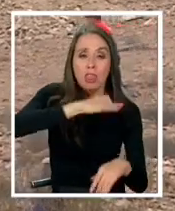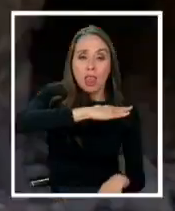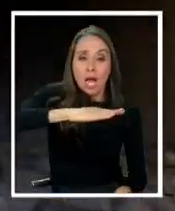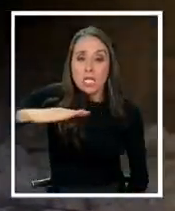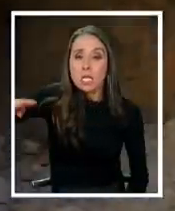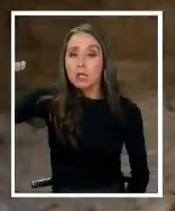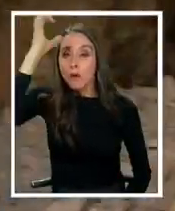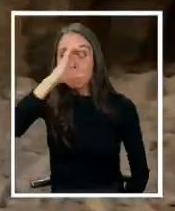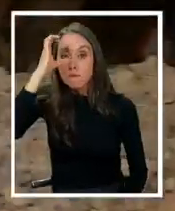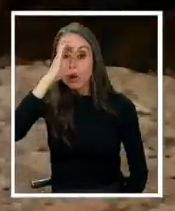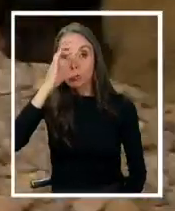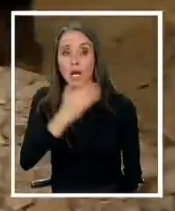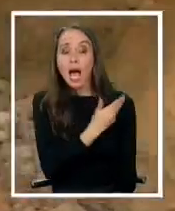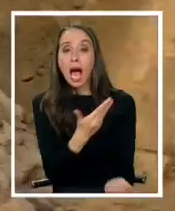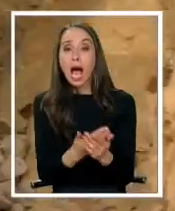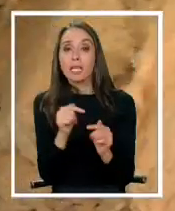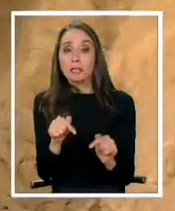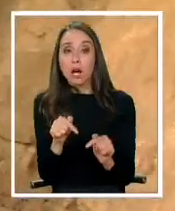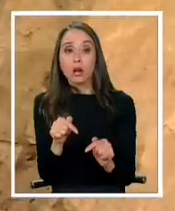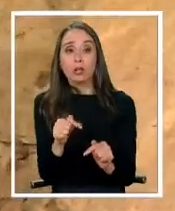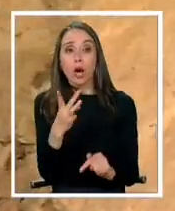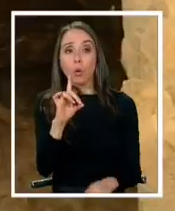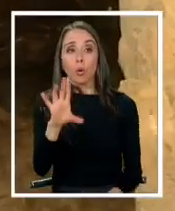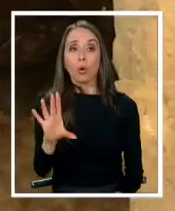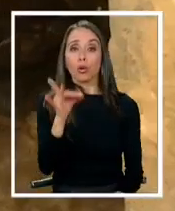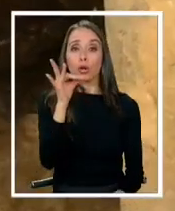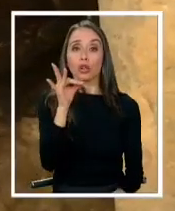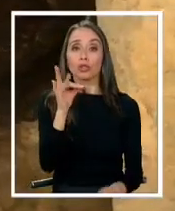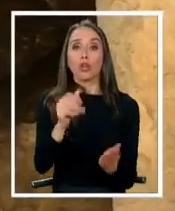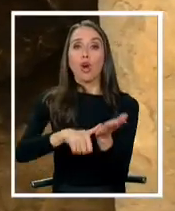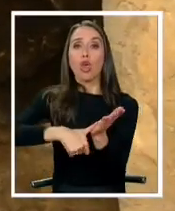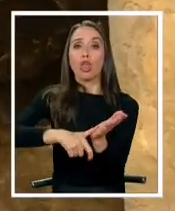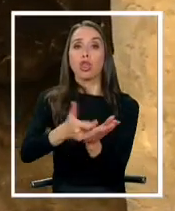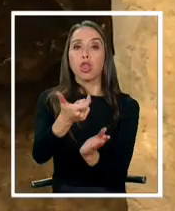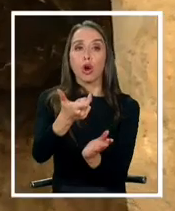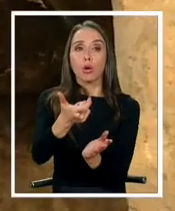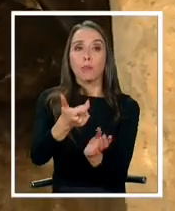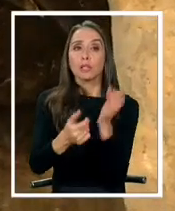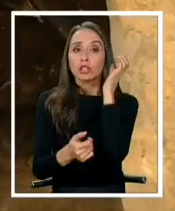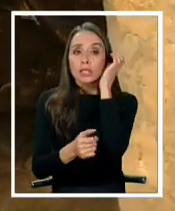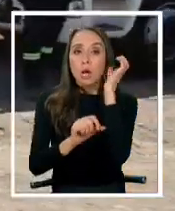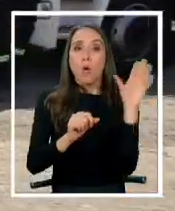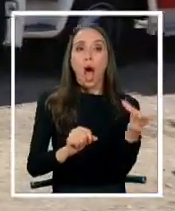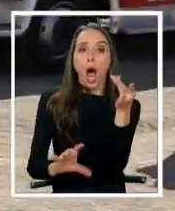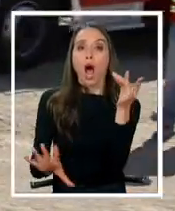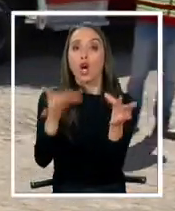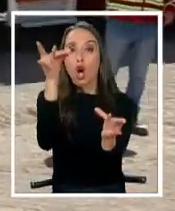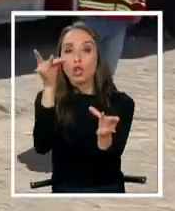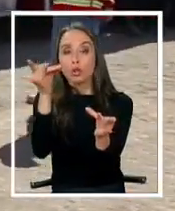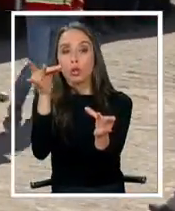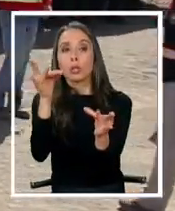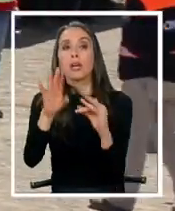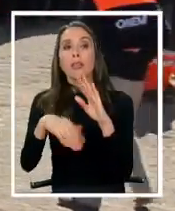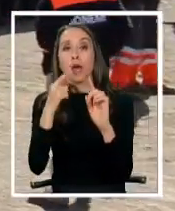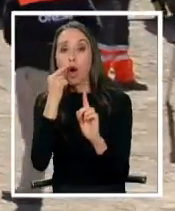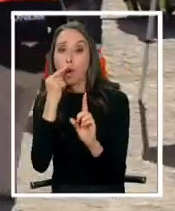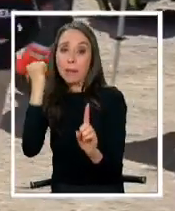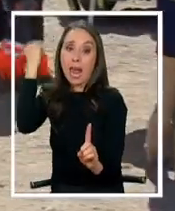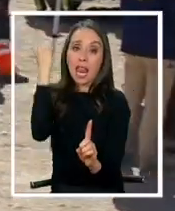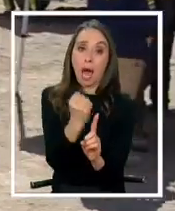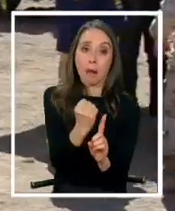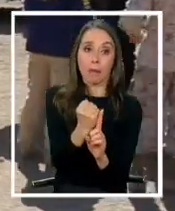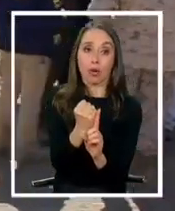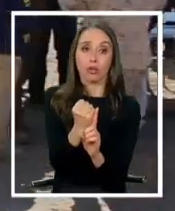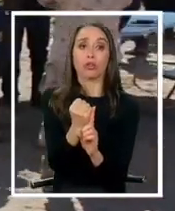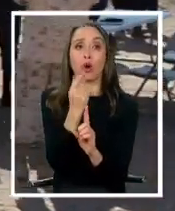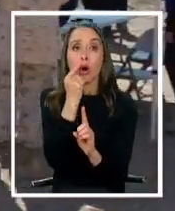desierto. Hasta el momento, lo único que ha aparecido son sus documentos y su celular. Se teme que después de asesinarla,